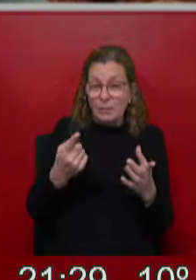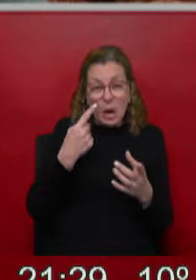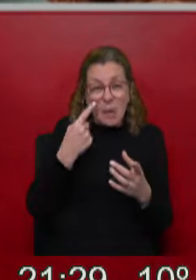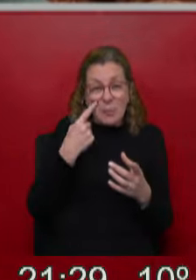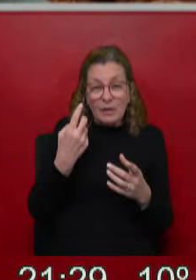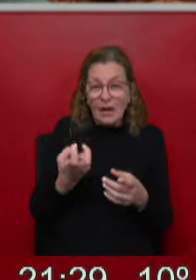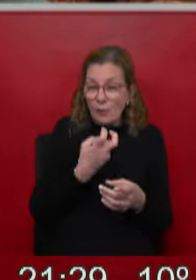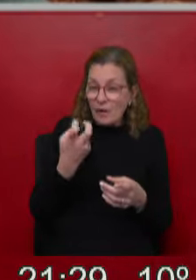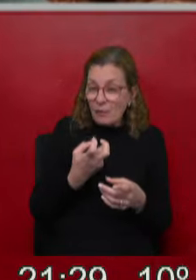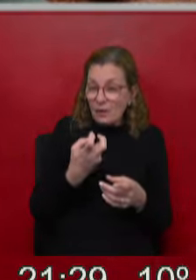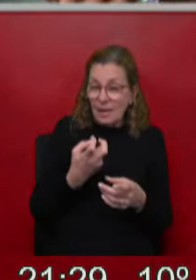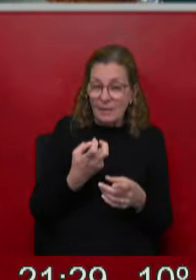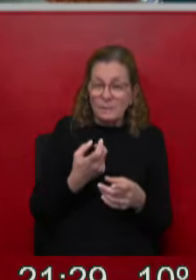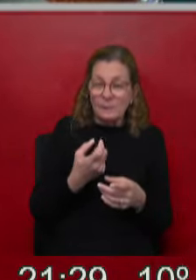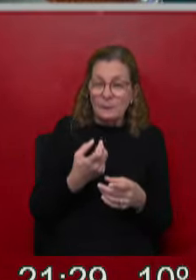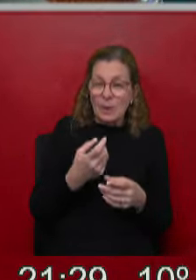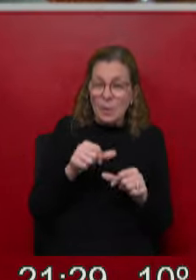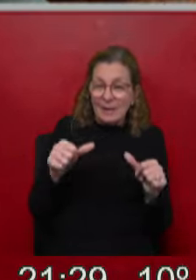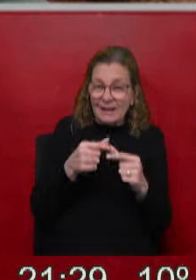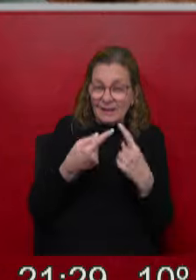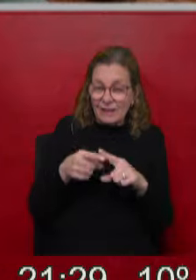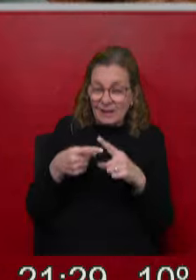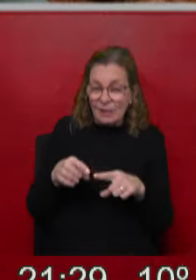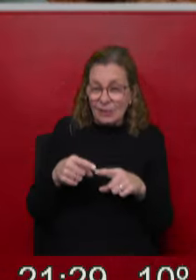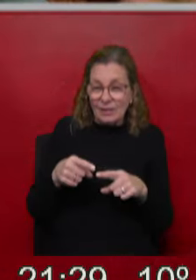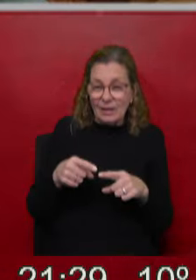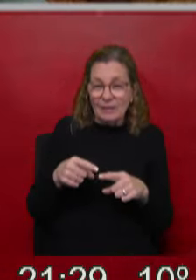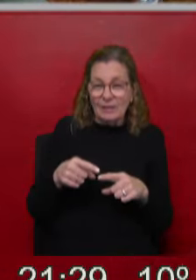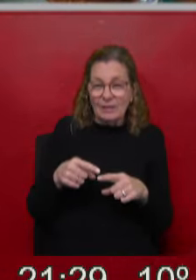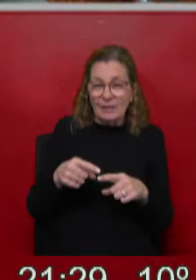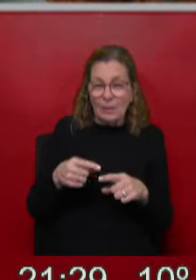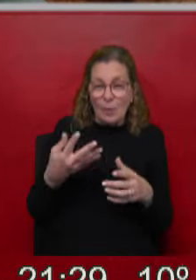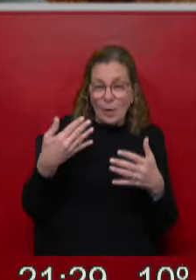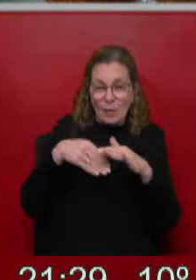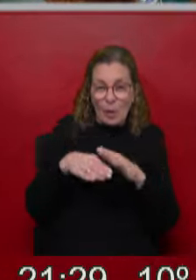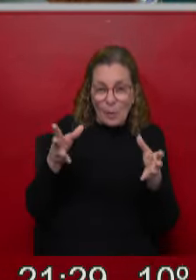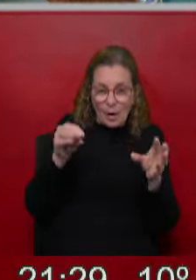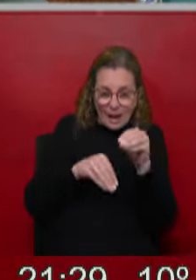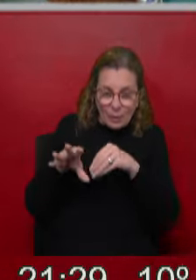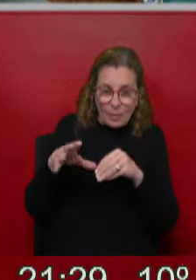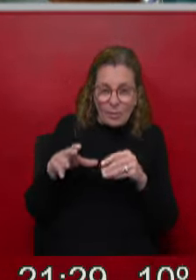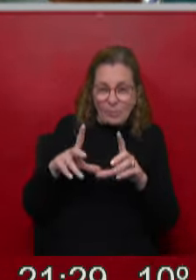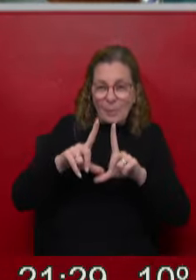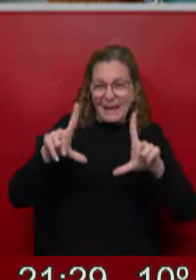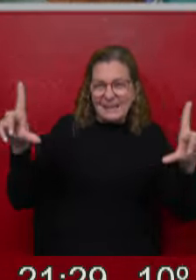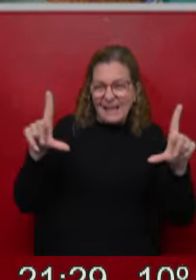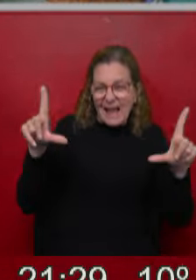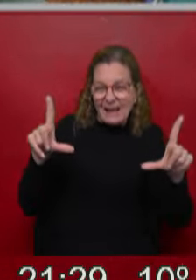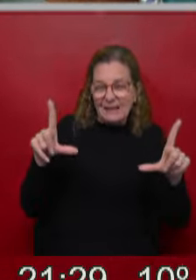una búsqueda, pero de cómo hacer más cosas con menos elementos. En vez de incorporar una pantalla gigante y